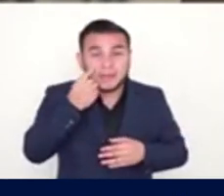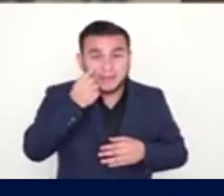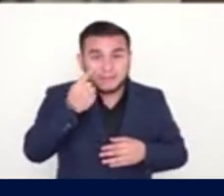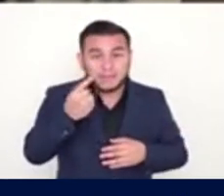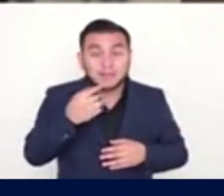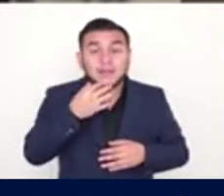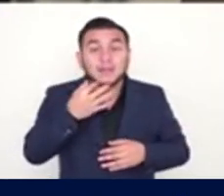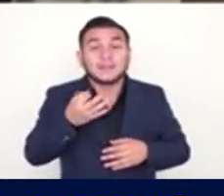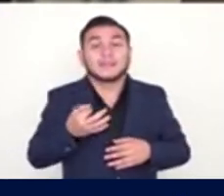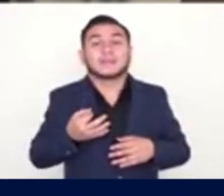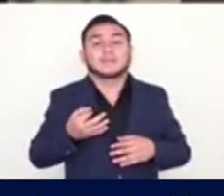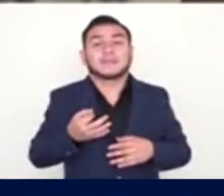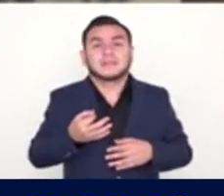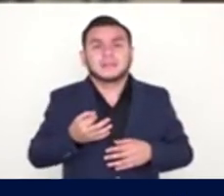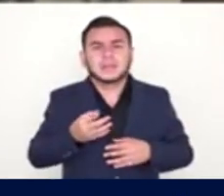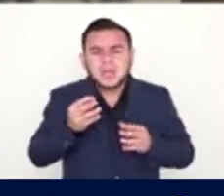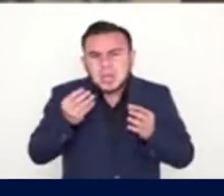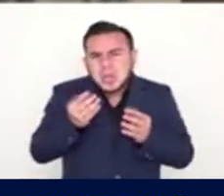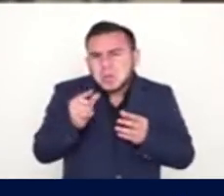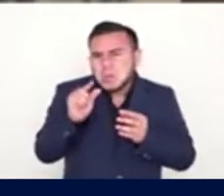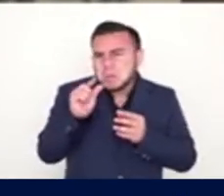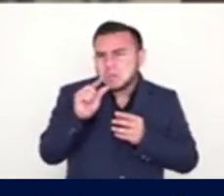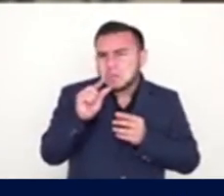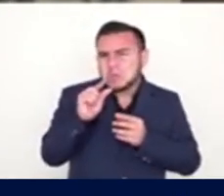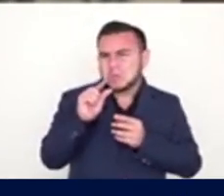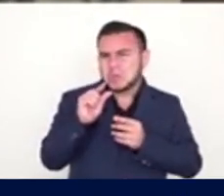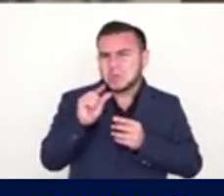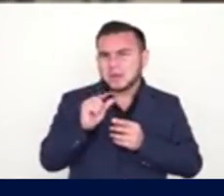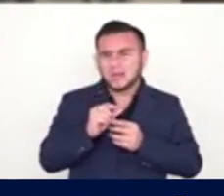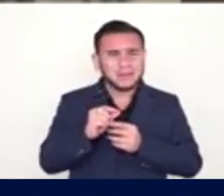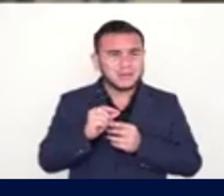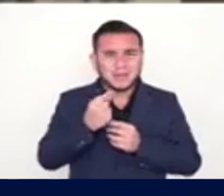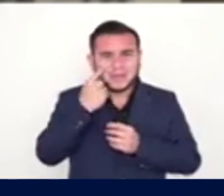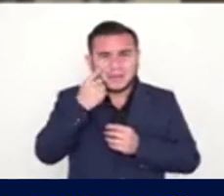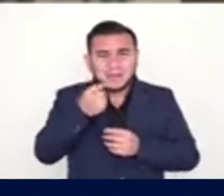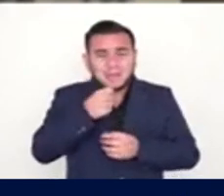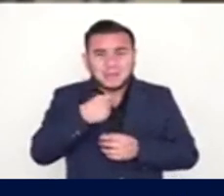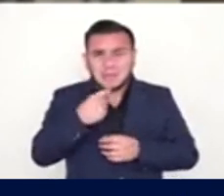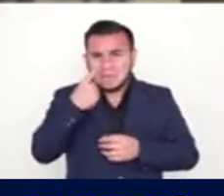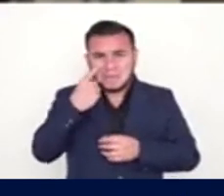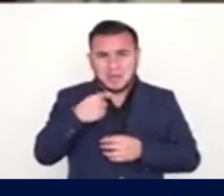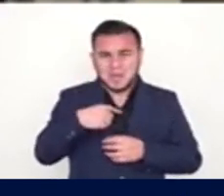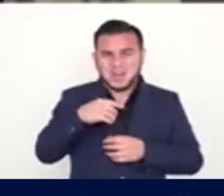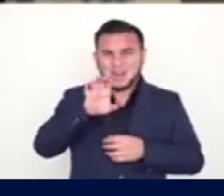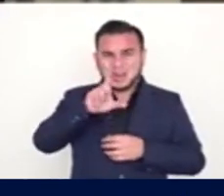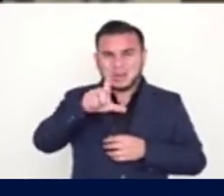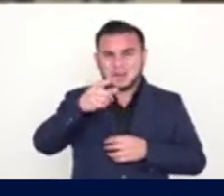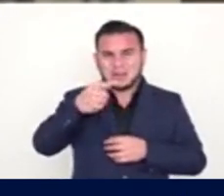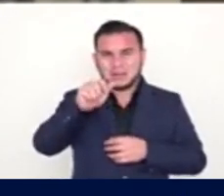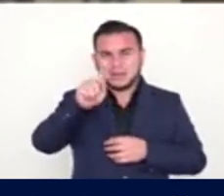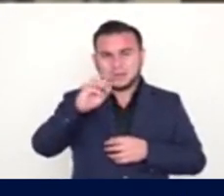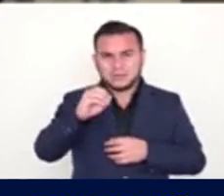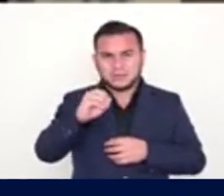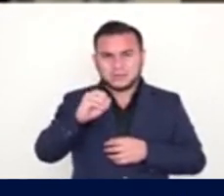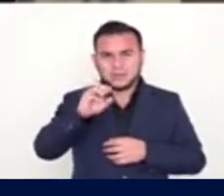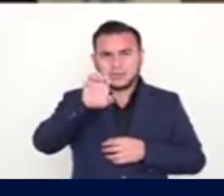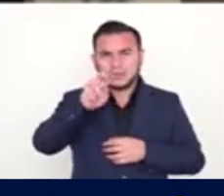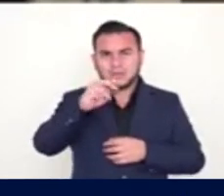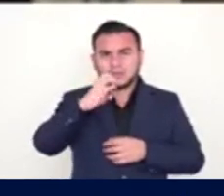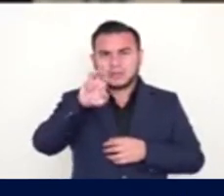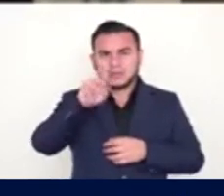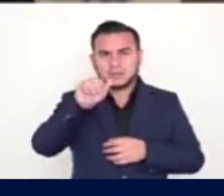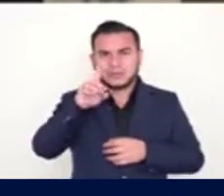abajo, pero chiquito, pues, un medio casi, casi inexistente. Yo creo que los salvadoreños que me están viendo en la cadena ni saben que es Gato Encerrado, ni yo tampoco